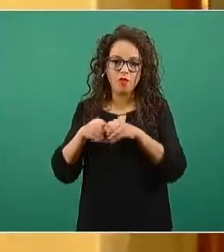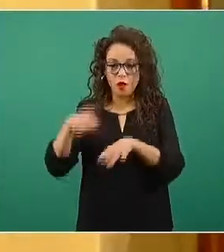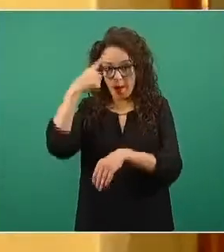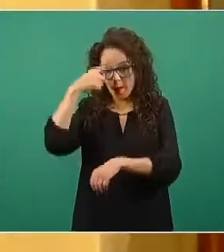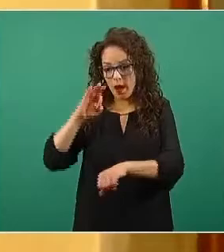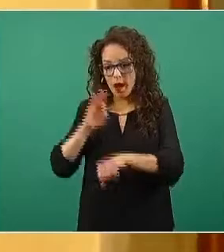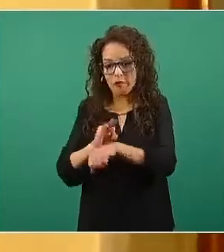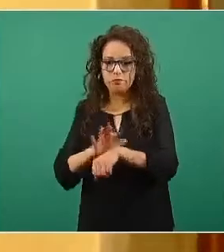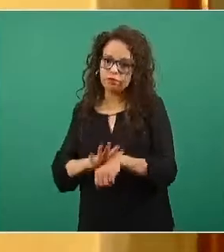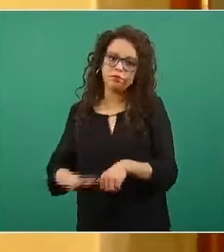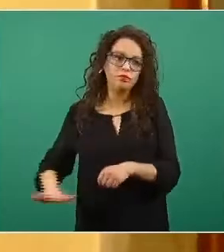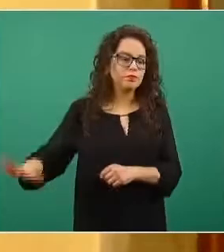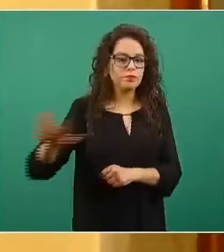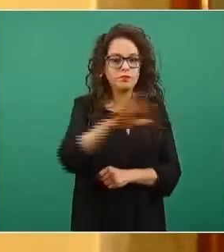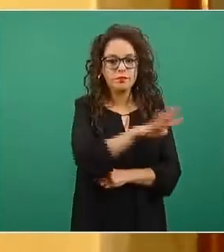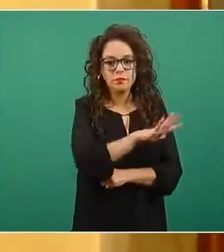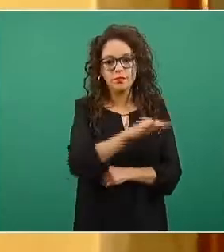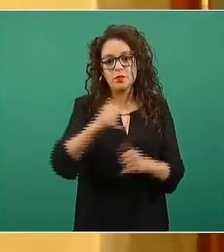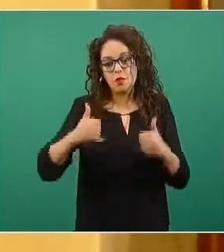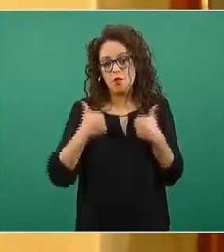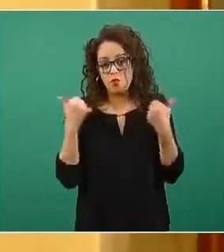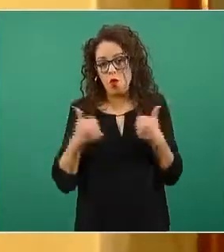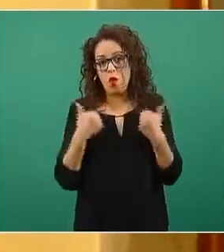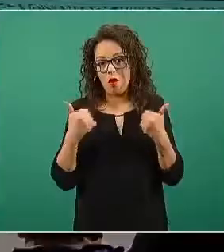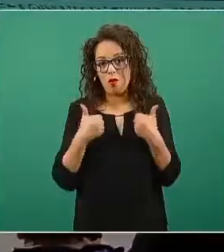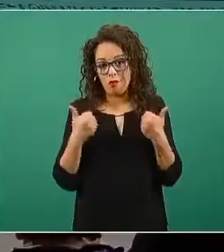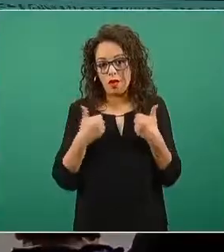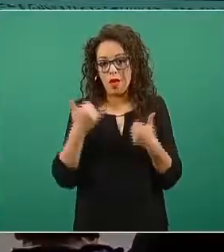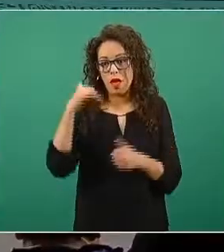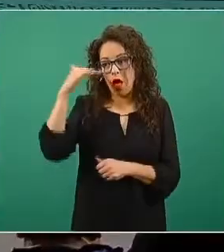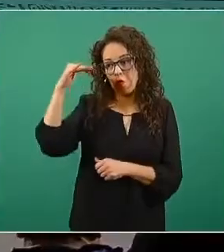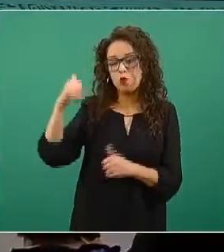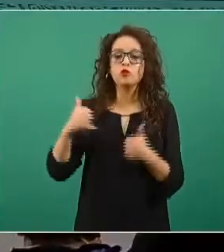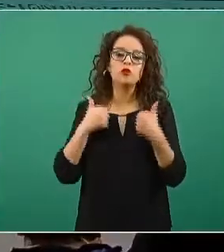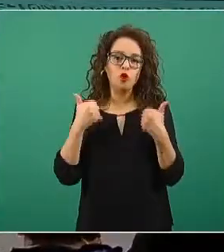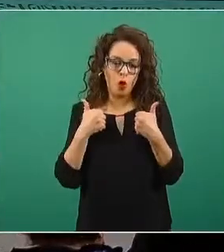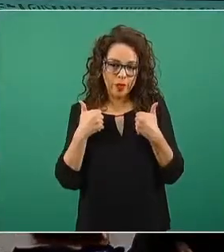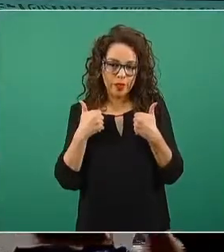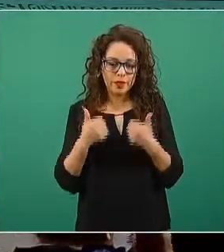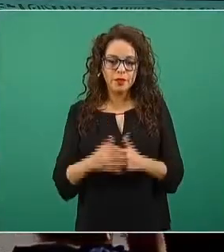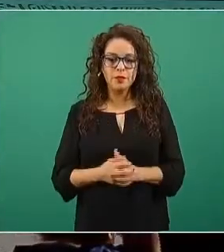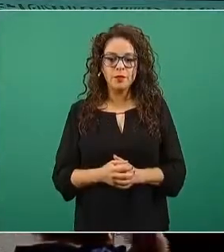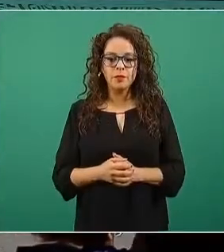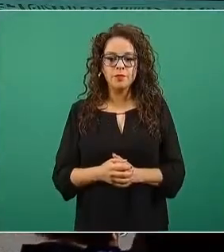nuestra población de adolescentes, adultos, jóvenes.